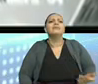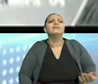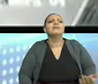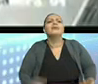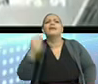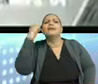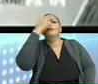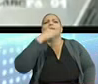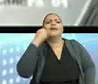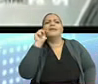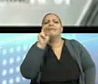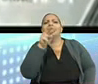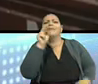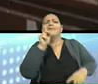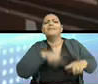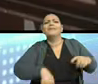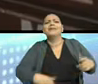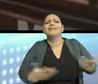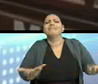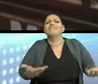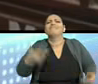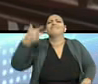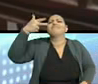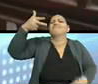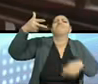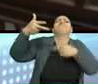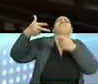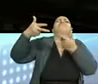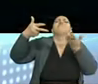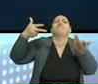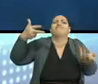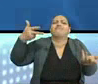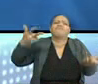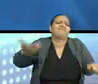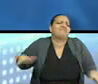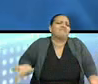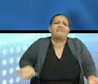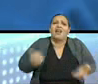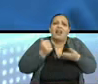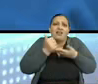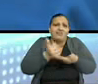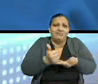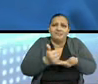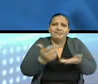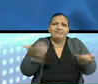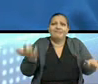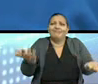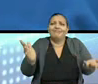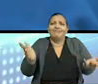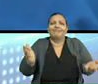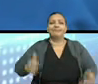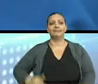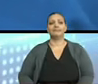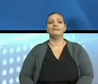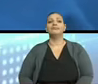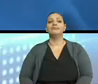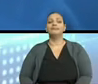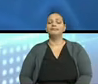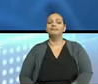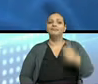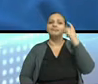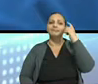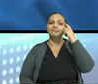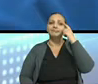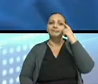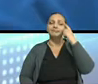como contraproducente, claro, claro, para los elementos y herramientas que la gente tiene que utilizar para protegerse. Pero estas mascarillas no